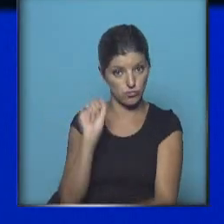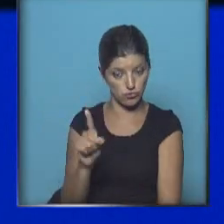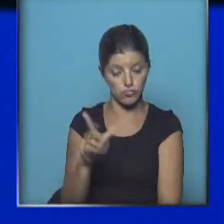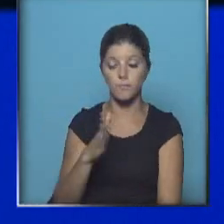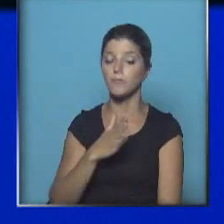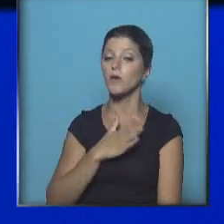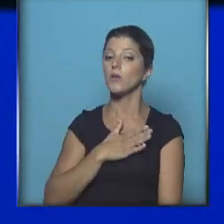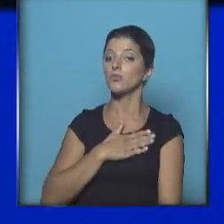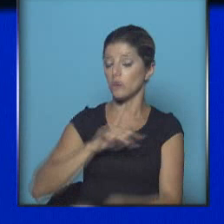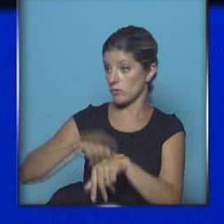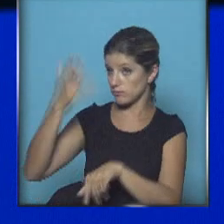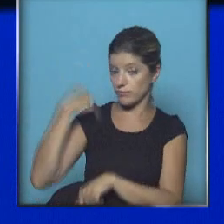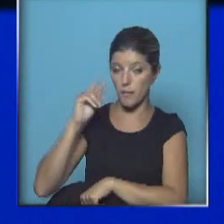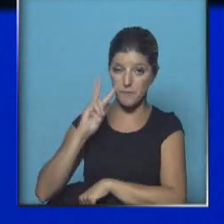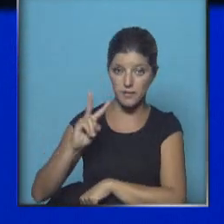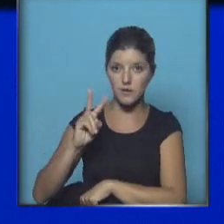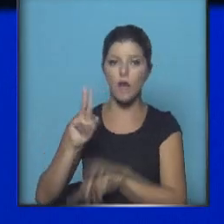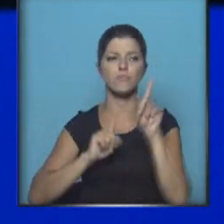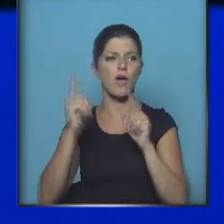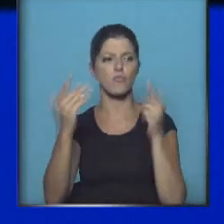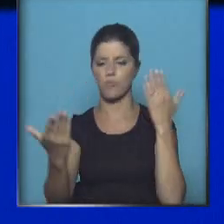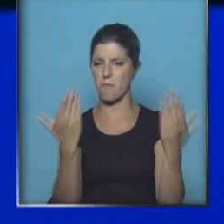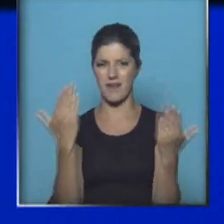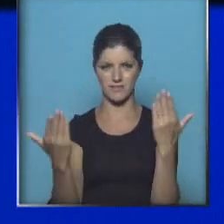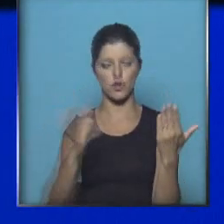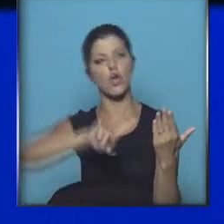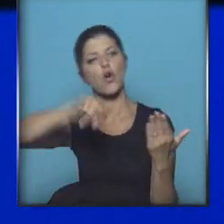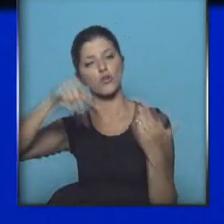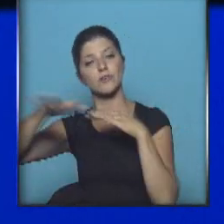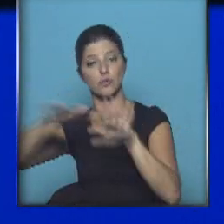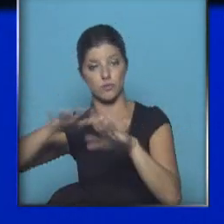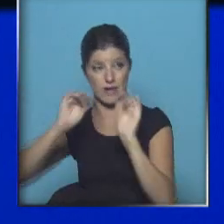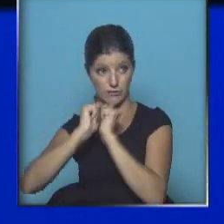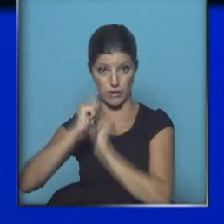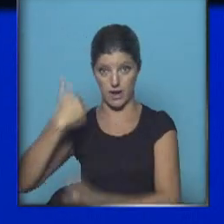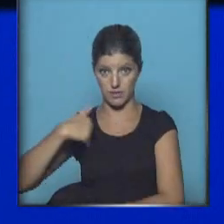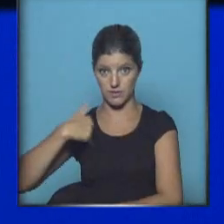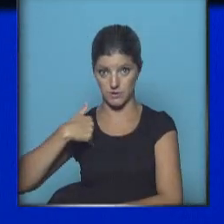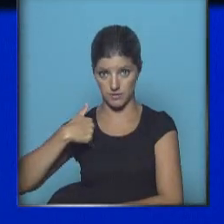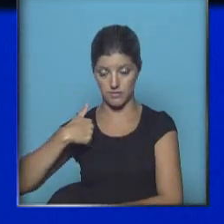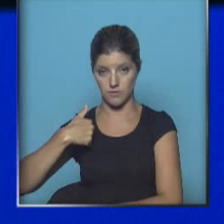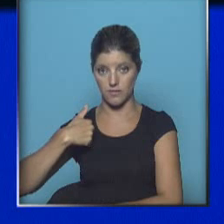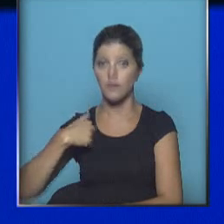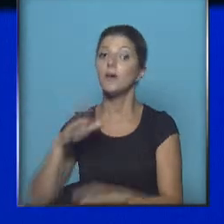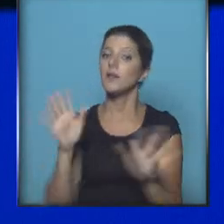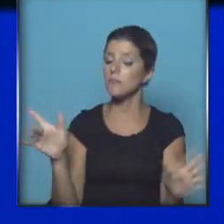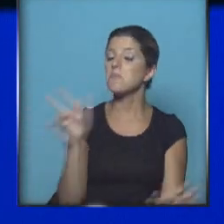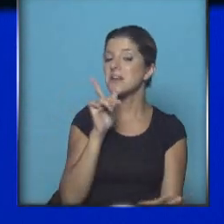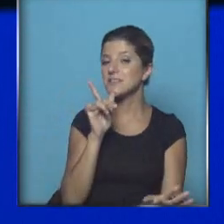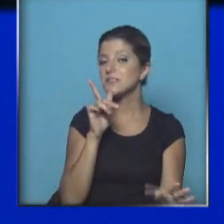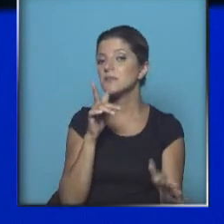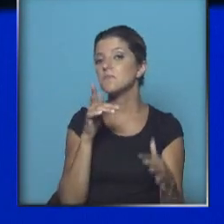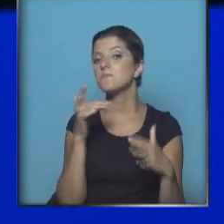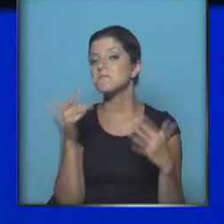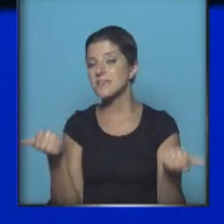visto en estas horas una serie de comparaciones con otros casos de la historia argentina, que me parece razonable, digo,